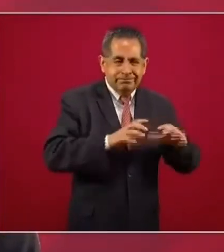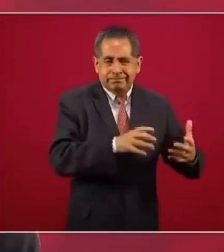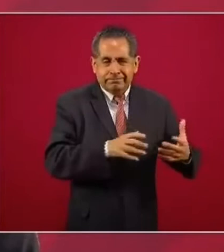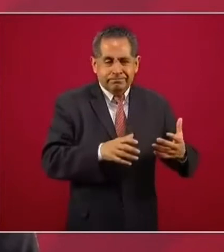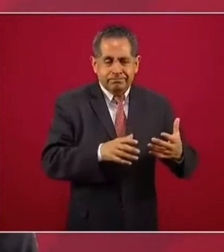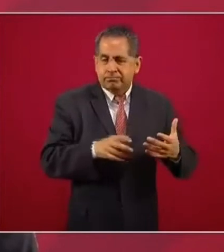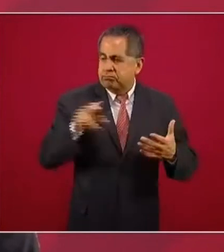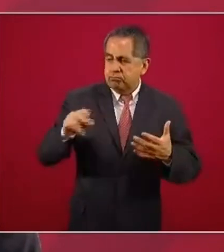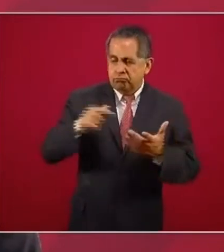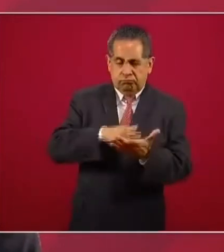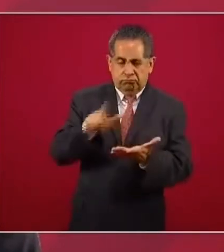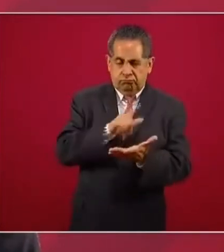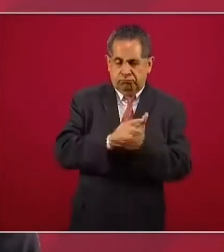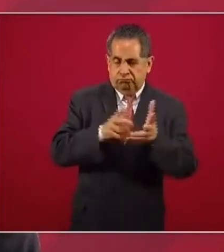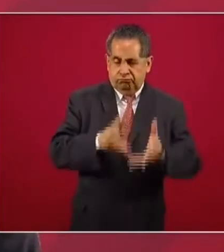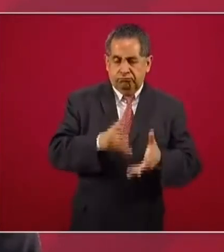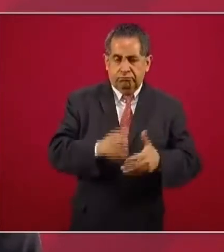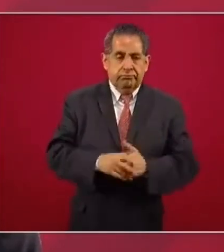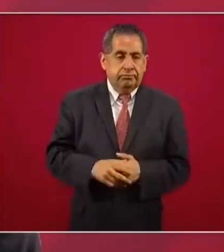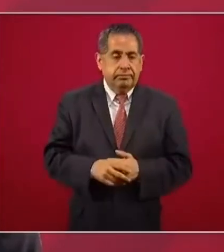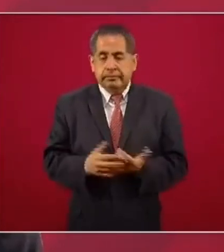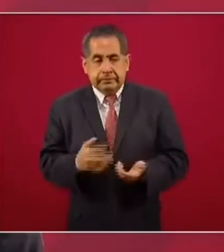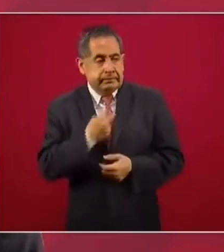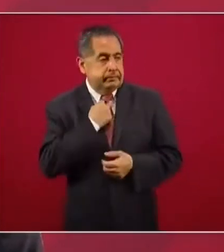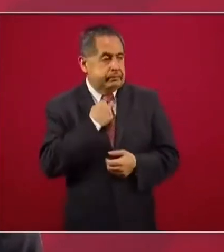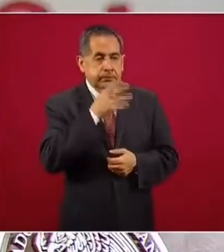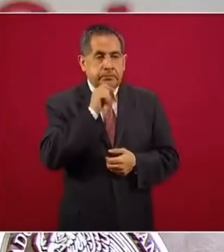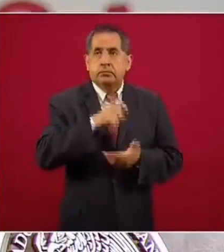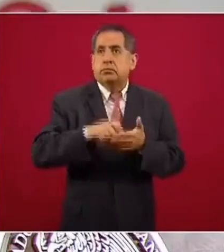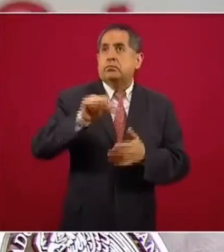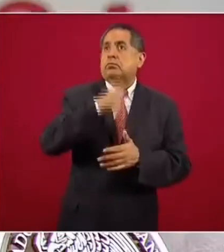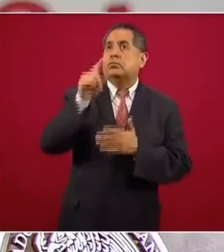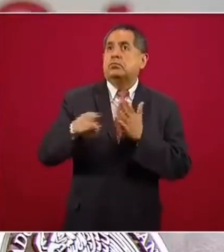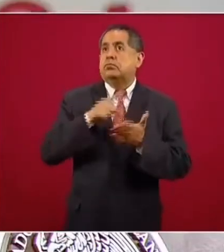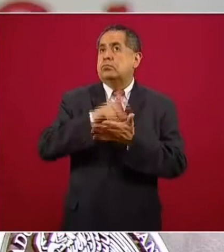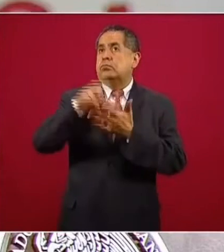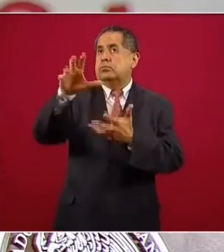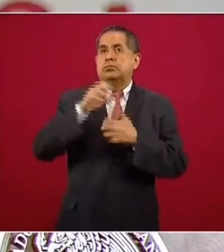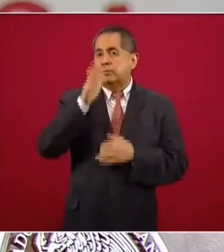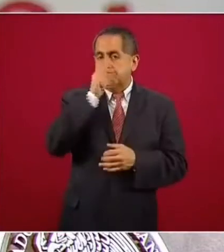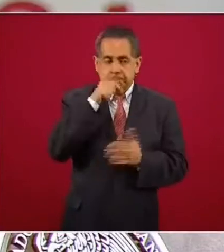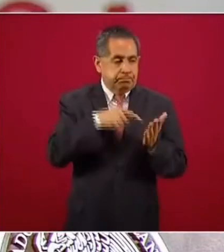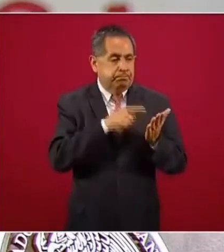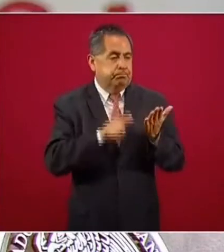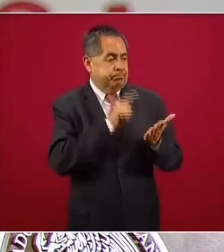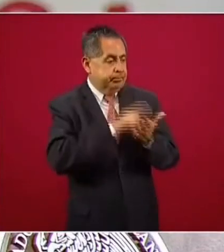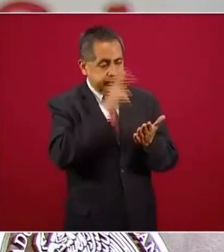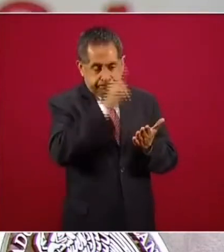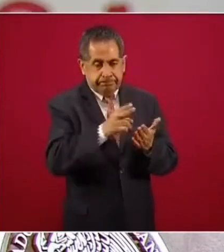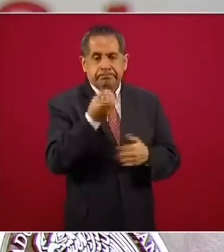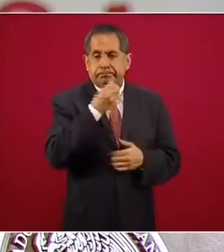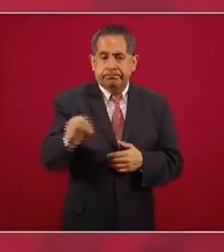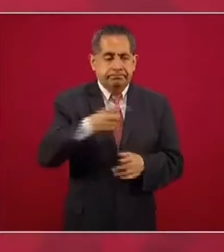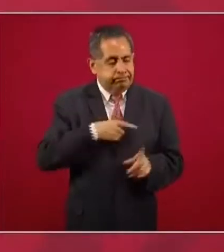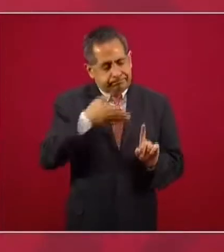no permitían que se compraran los medicamentos en el extranjero. Era